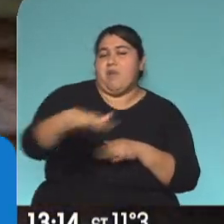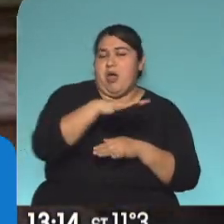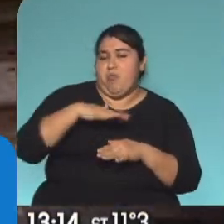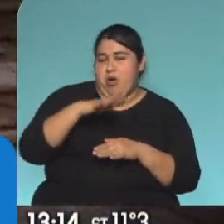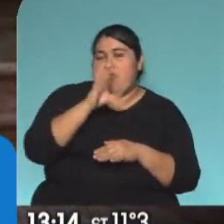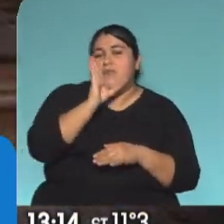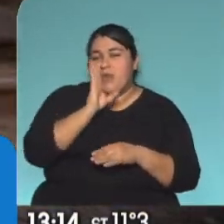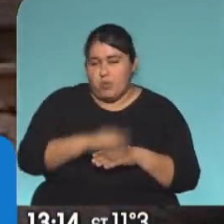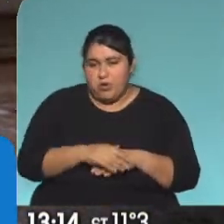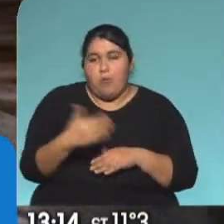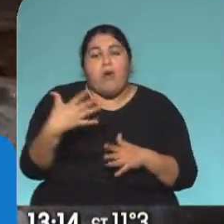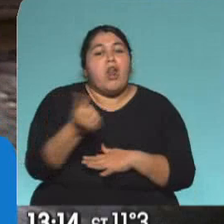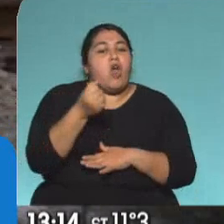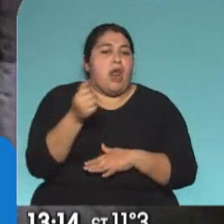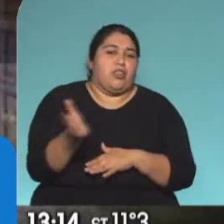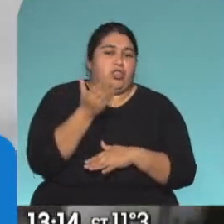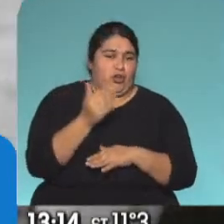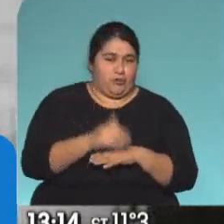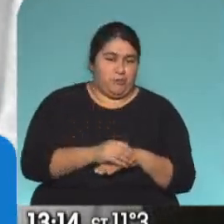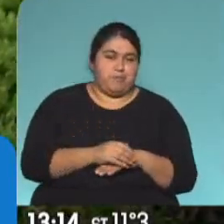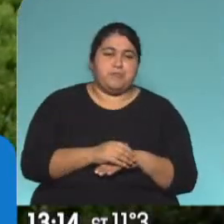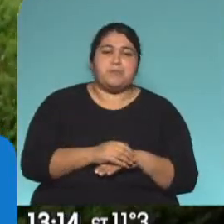chance, the American people can do anything.